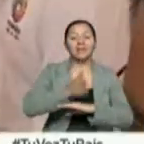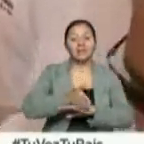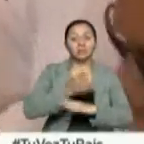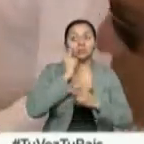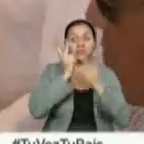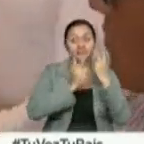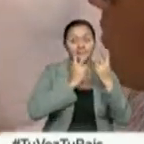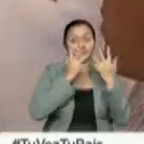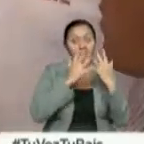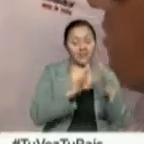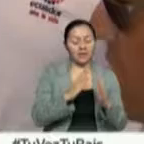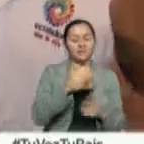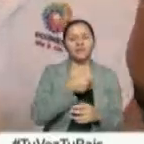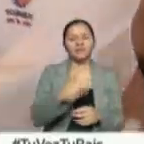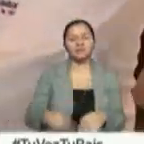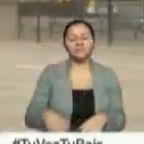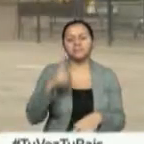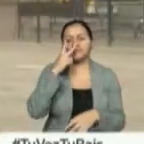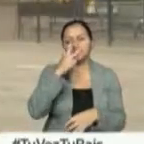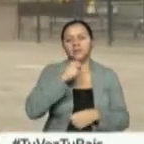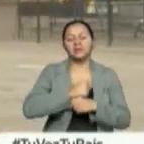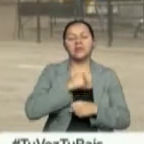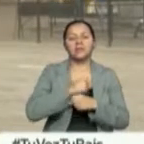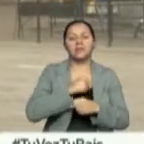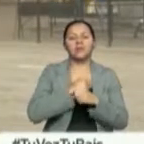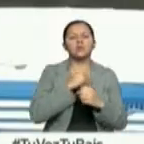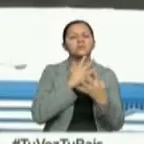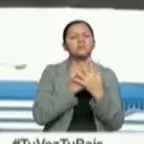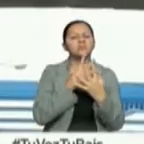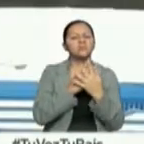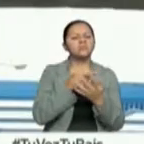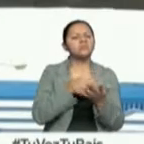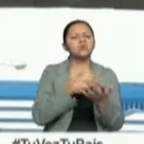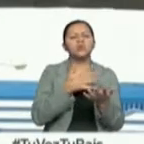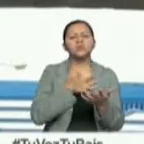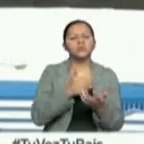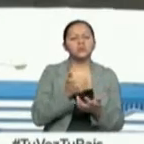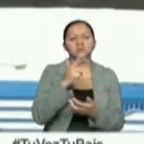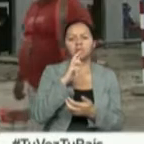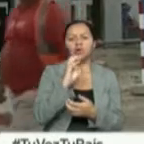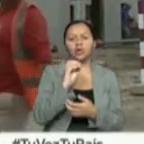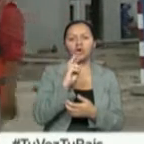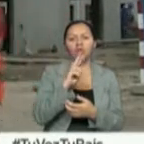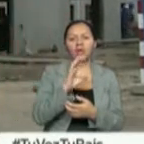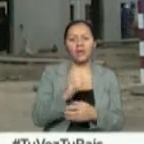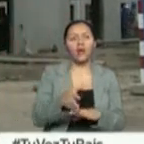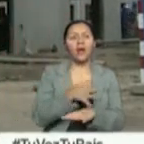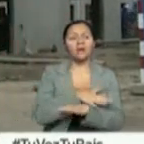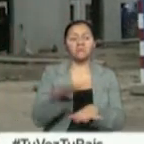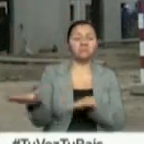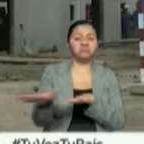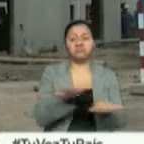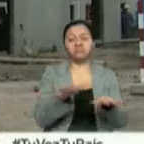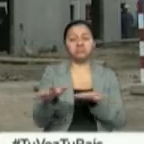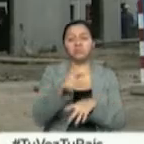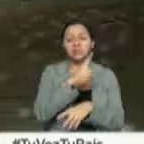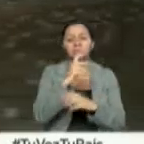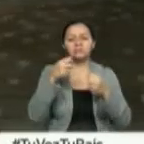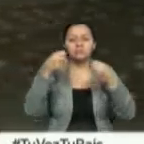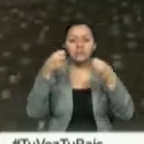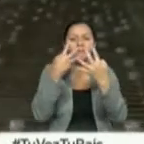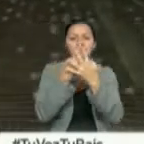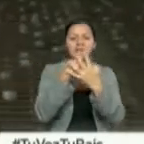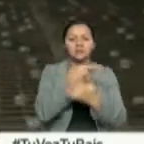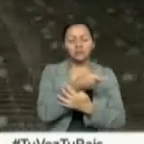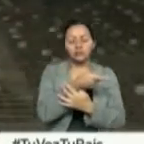el primer mandatario constató la obra del centro de privación de libertad el rodeo el cual está ubicado en la ciudad de portoviejo la obra